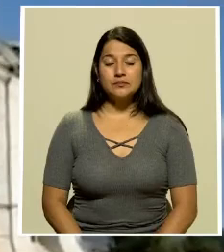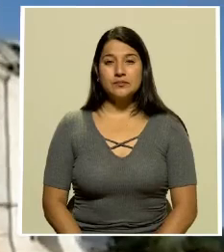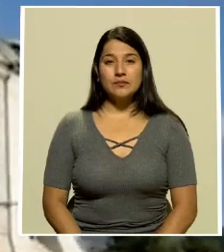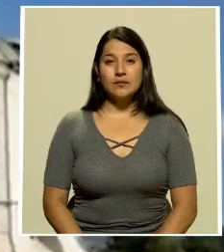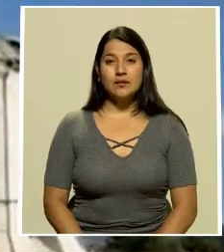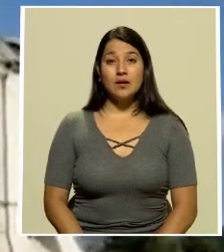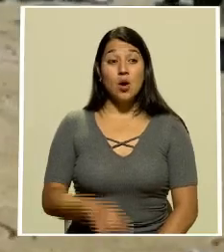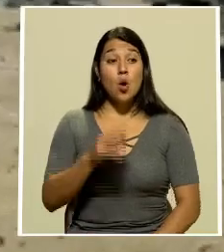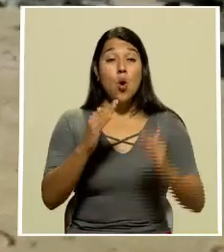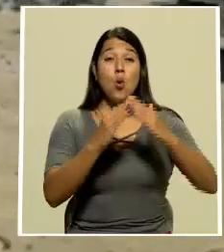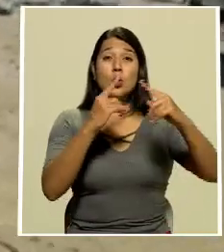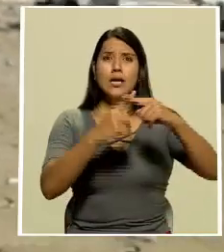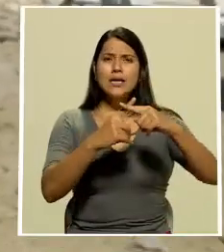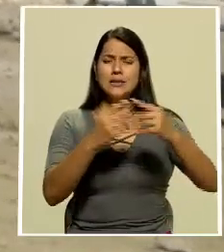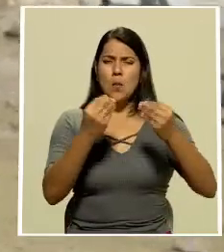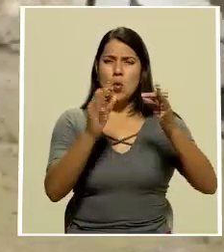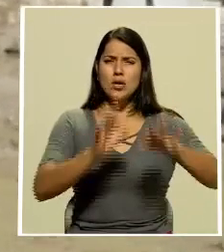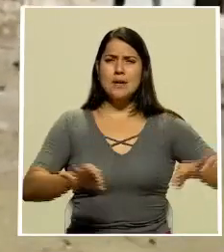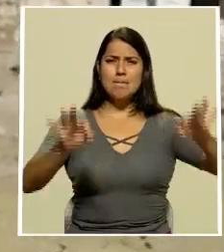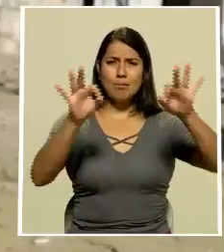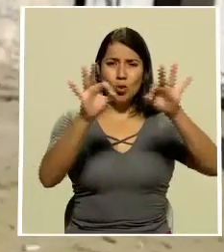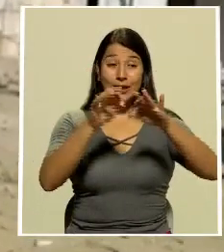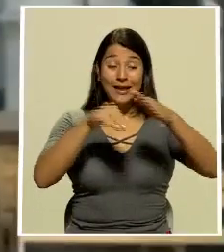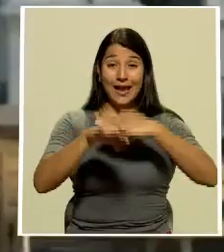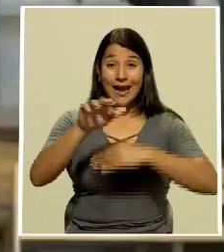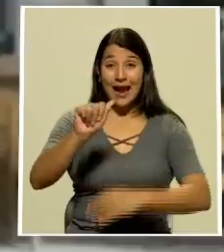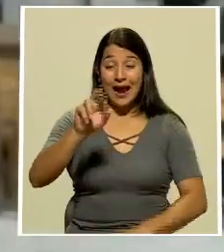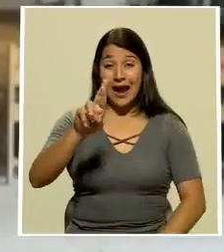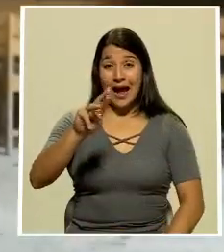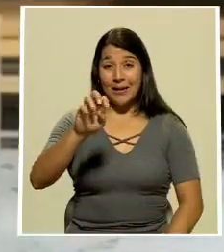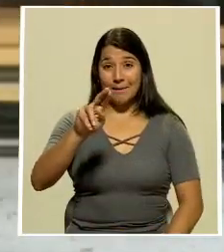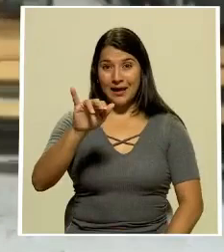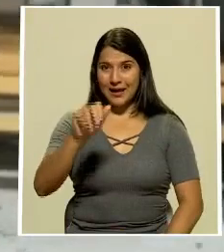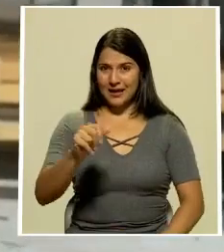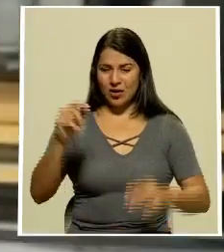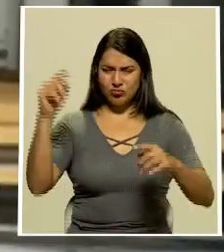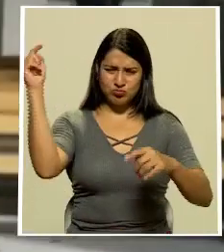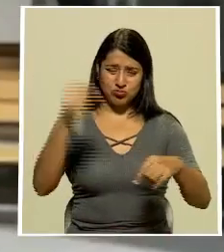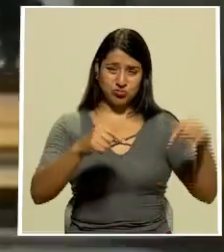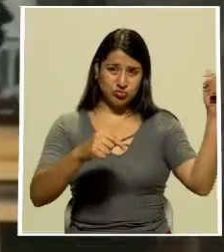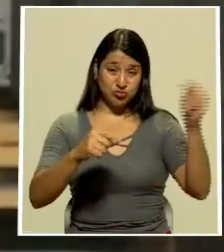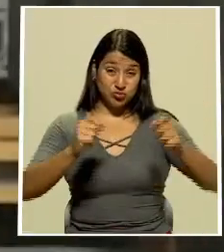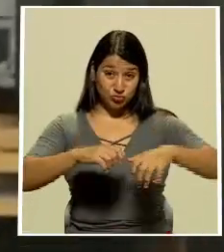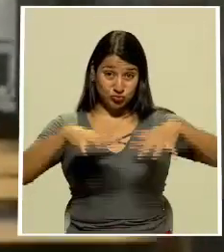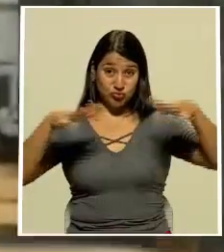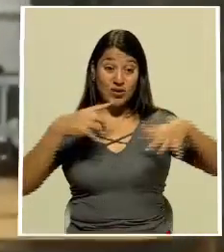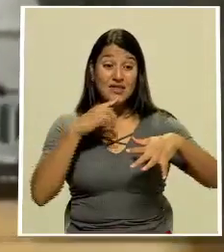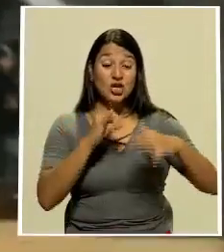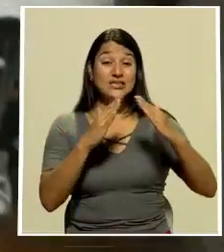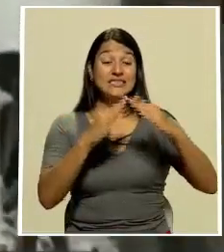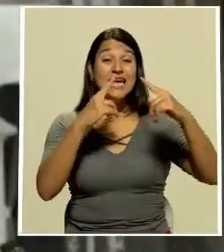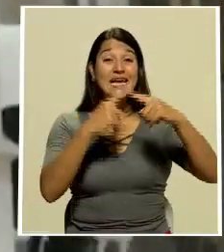una histórica catedral armenia en Nagorno-Karabaj bajo asedio. El Centro de Información del Gobierno armenio indicó que la iglesia del